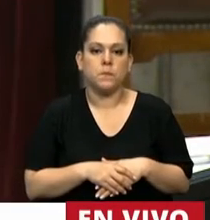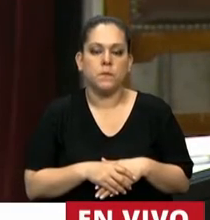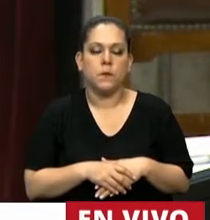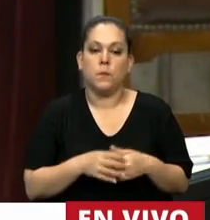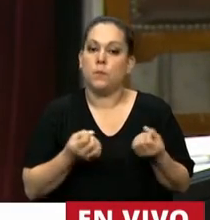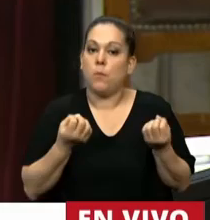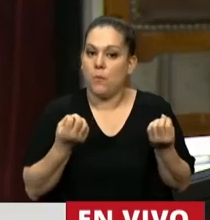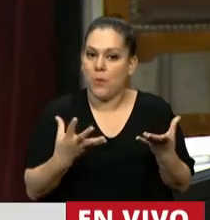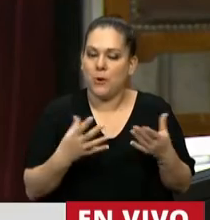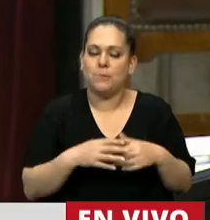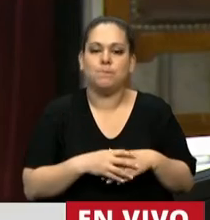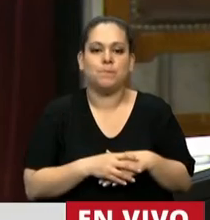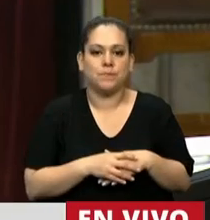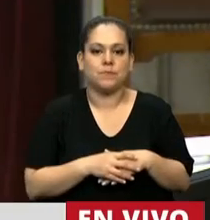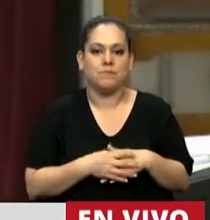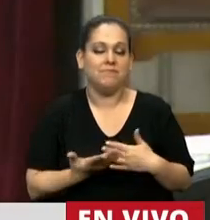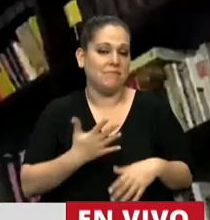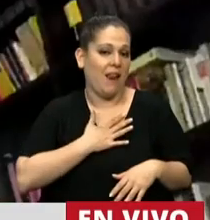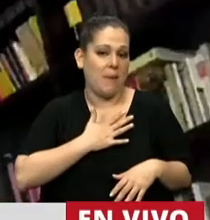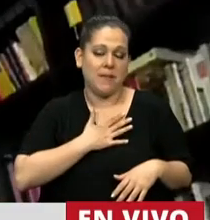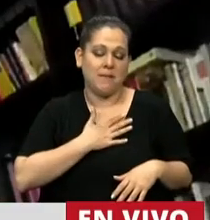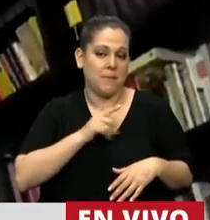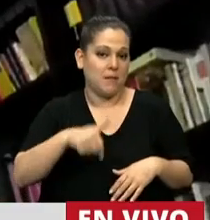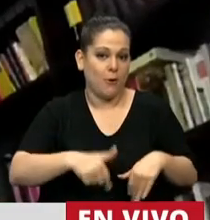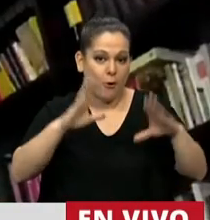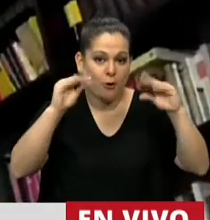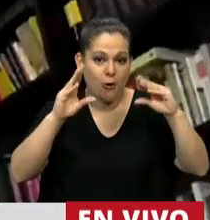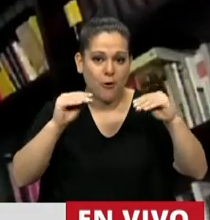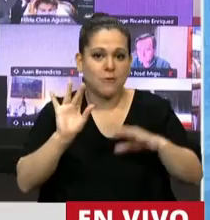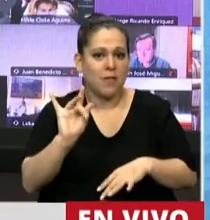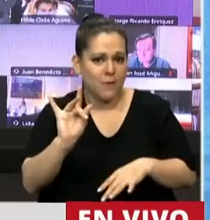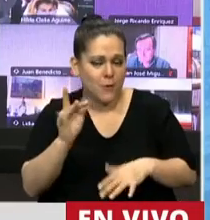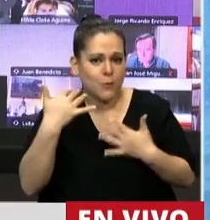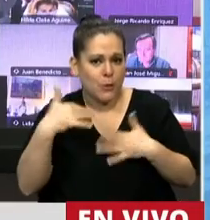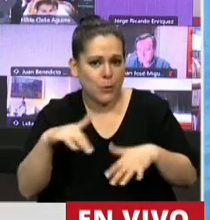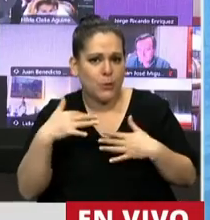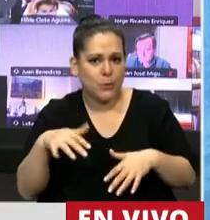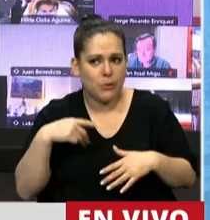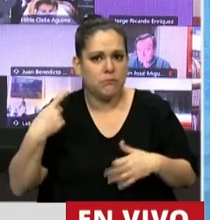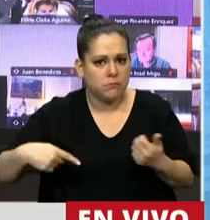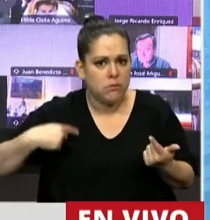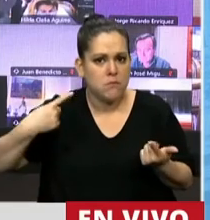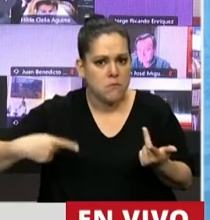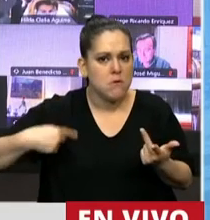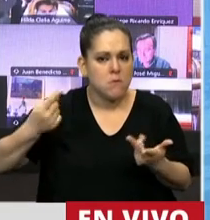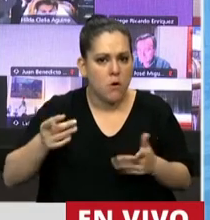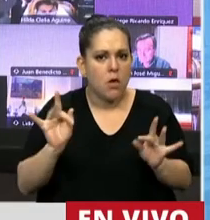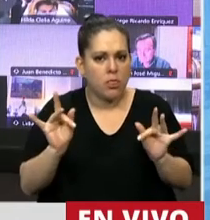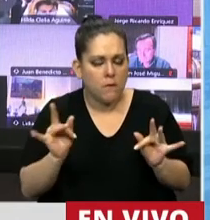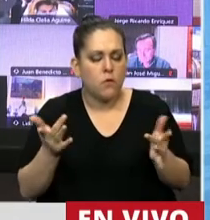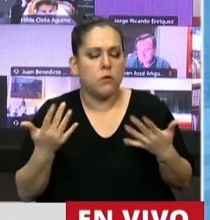bueno es recurrente lamentablemente esta noche la dificultad que tenemos en en